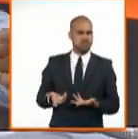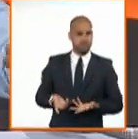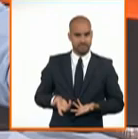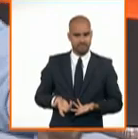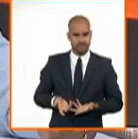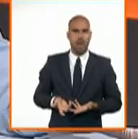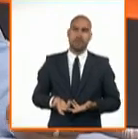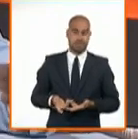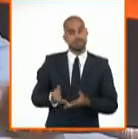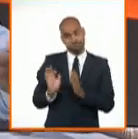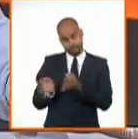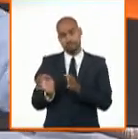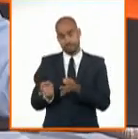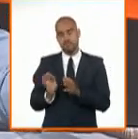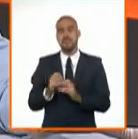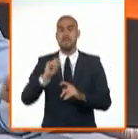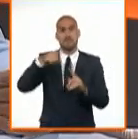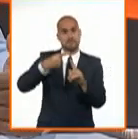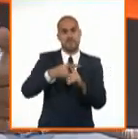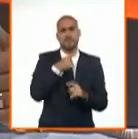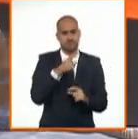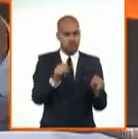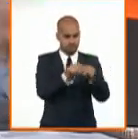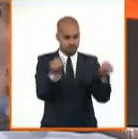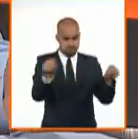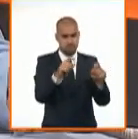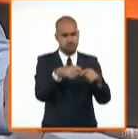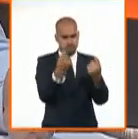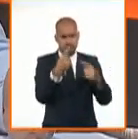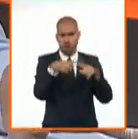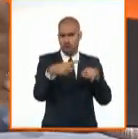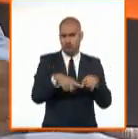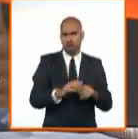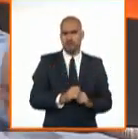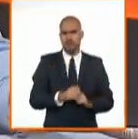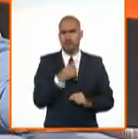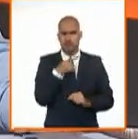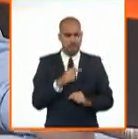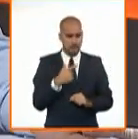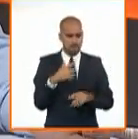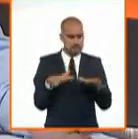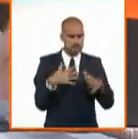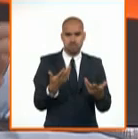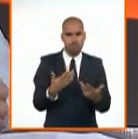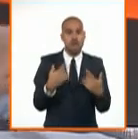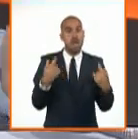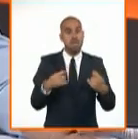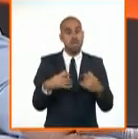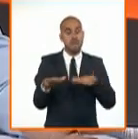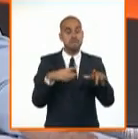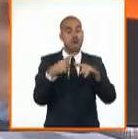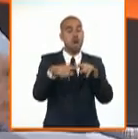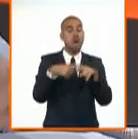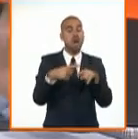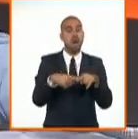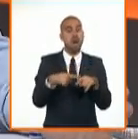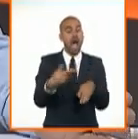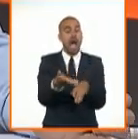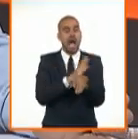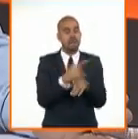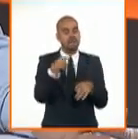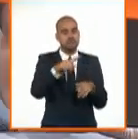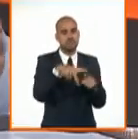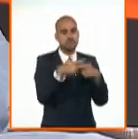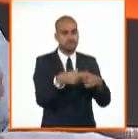que en el momento que sale el bloque por avería es pues muy preparado que esté hay que preparar ciertas condiciones para poderlo ejecutar eso también